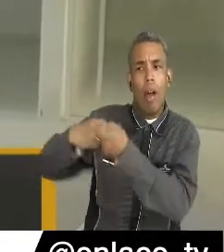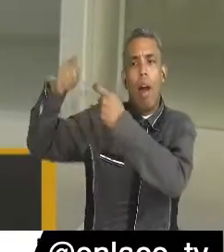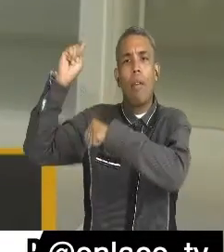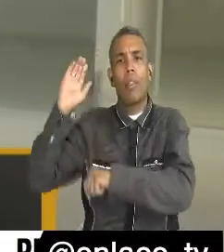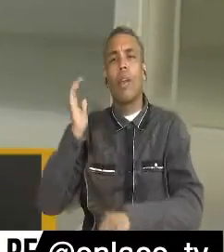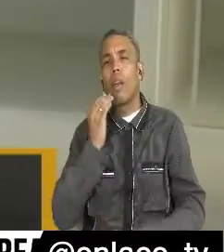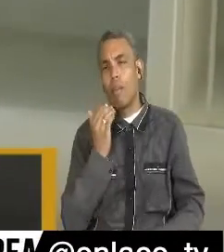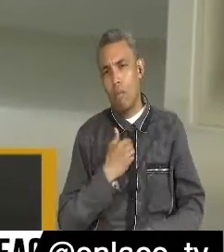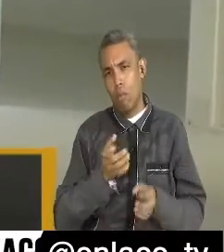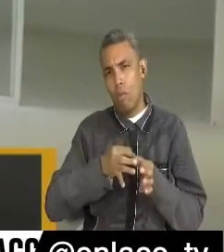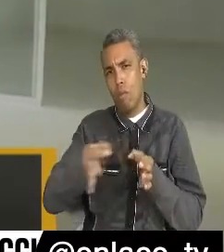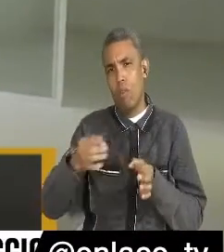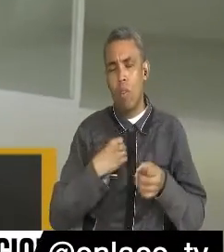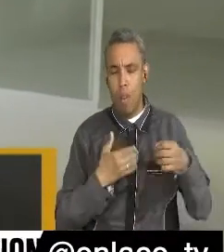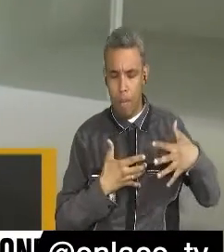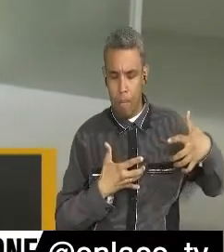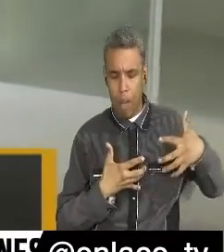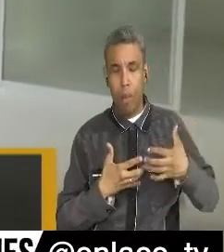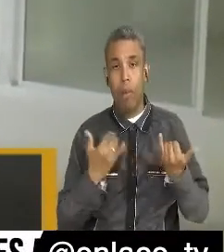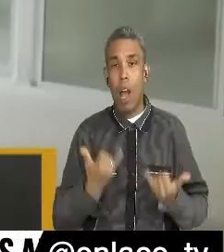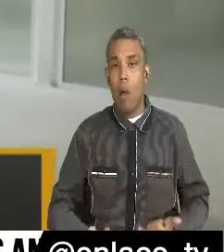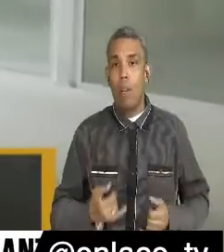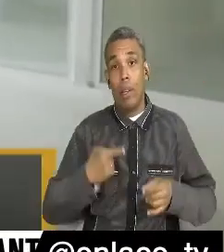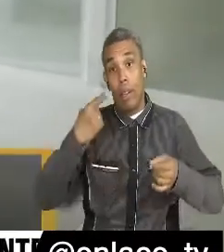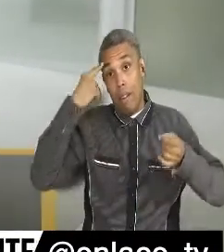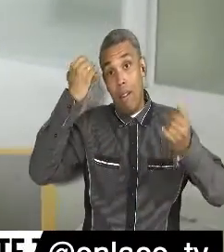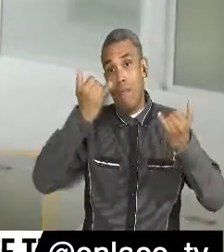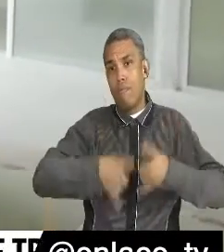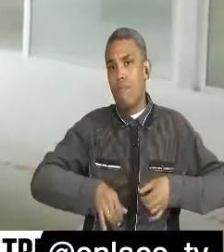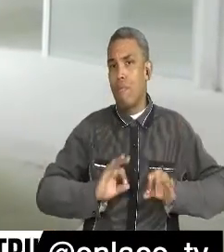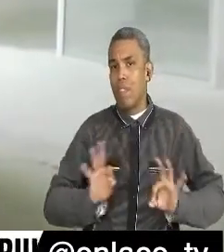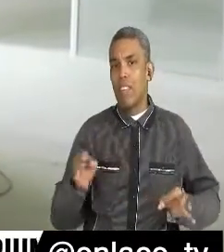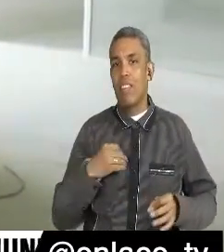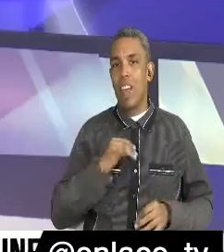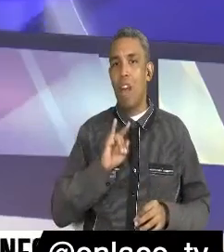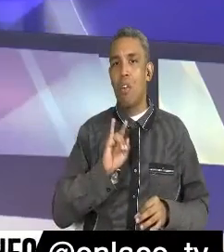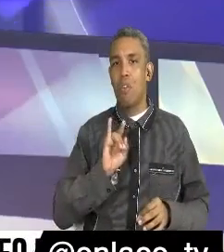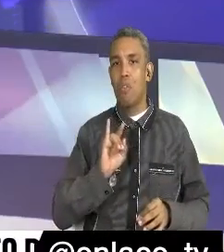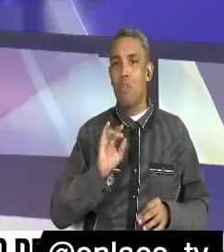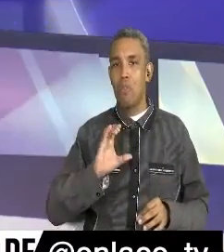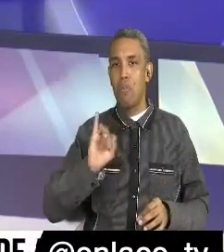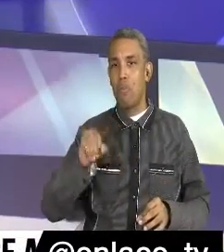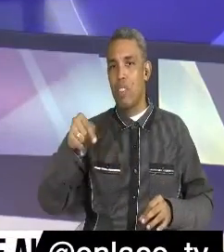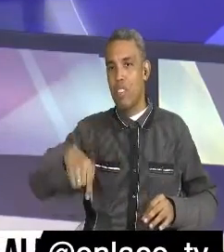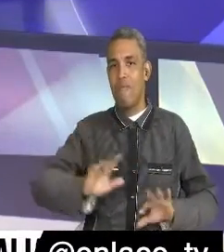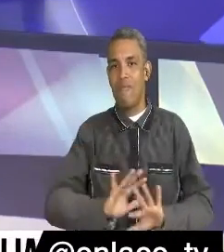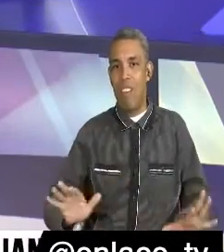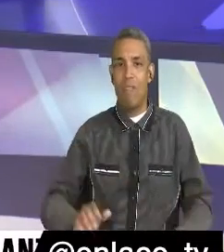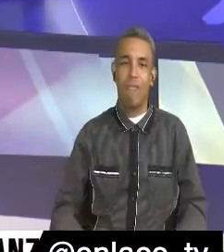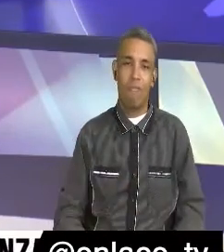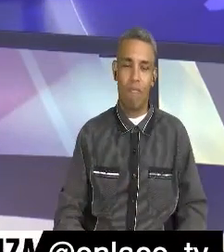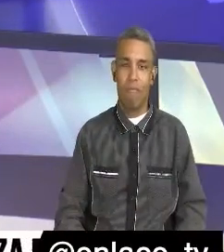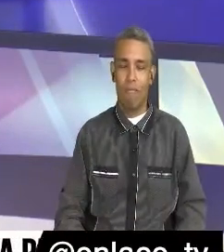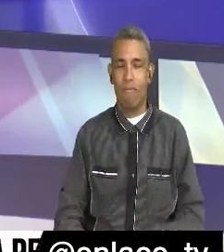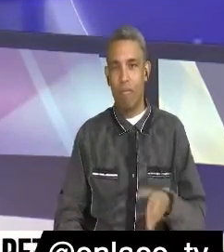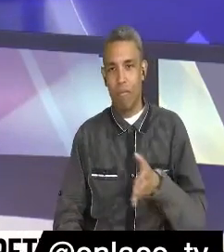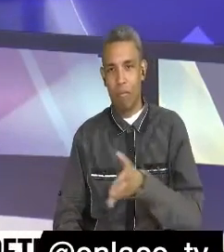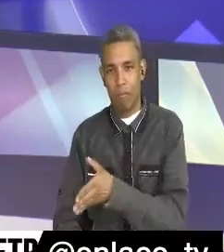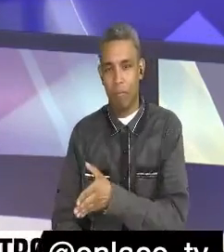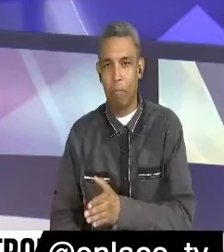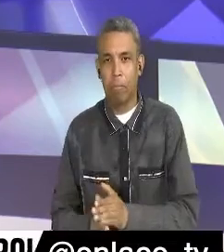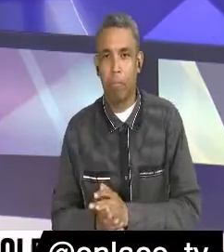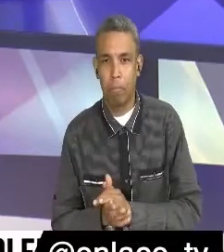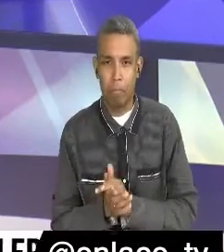de 6 años de espera, por fin habrá UCI en el Hospital Regional del Magdalena Medio. La Agencia Colombiana para la